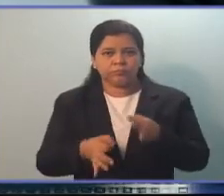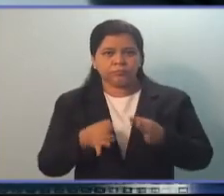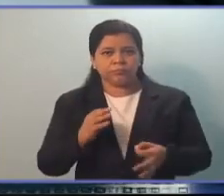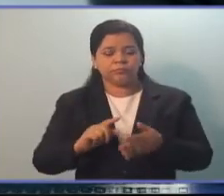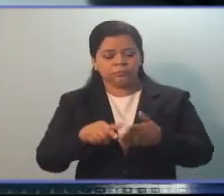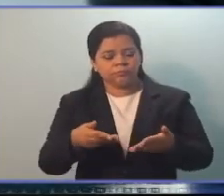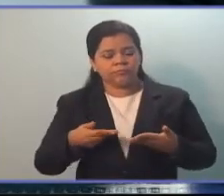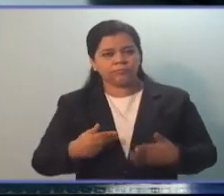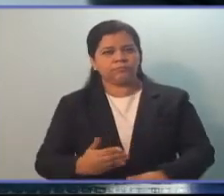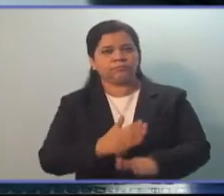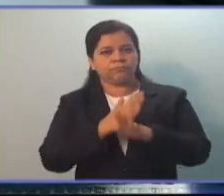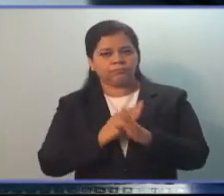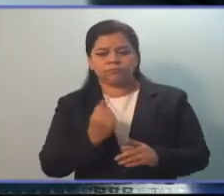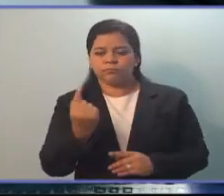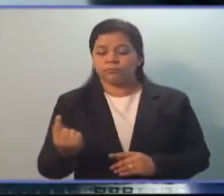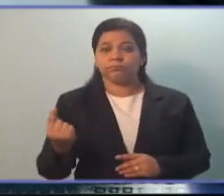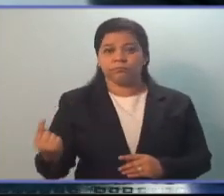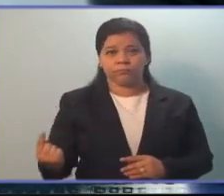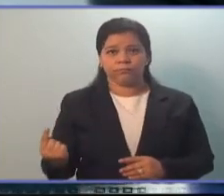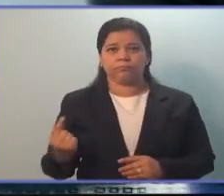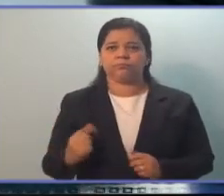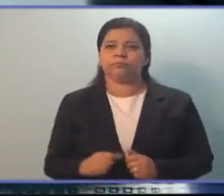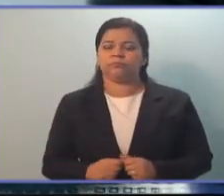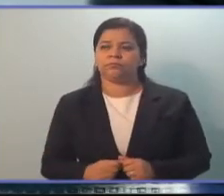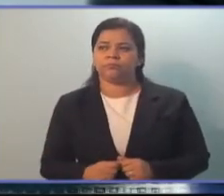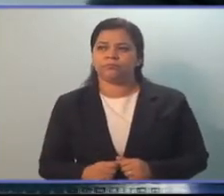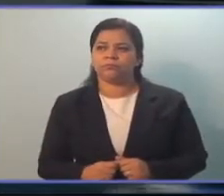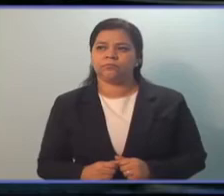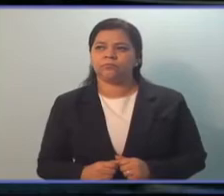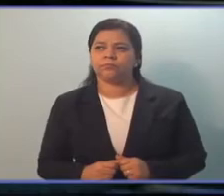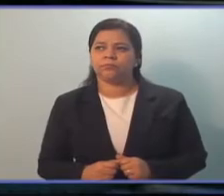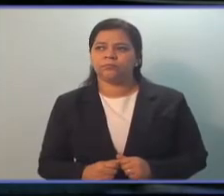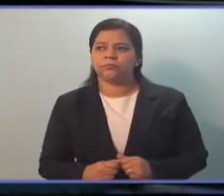de defensa del imputado o demandado.